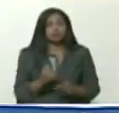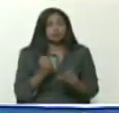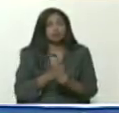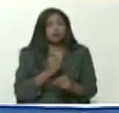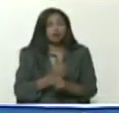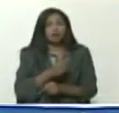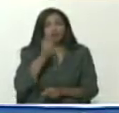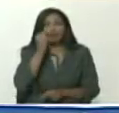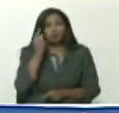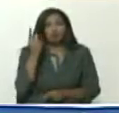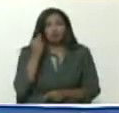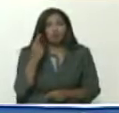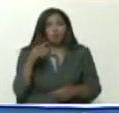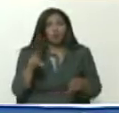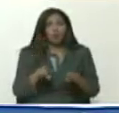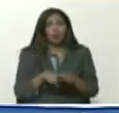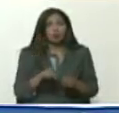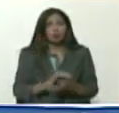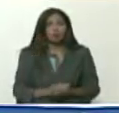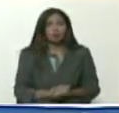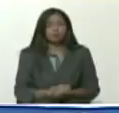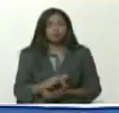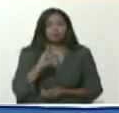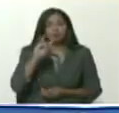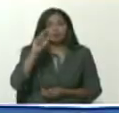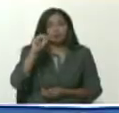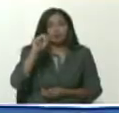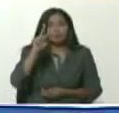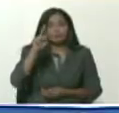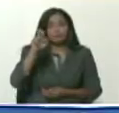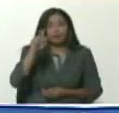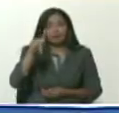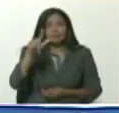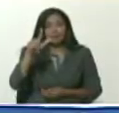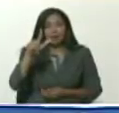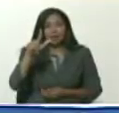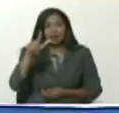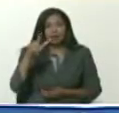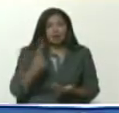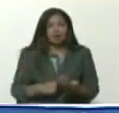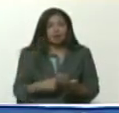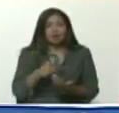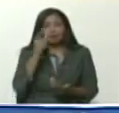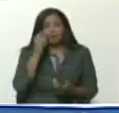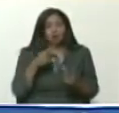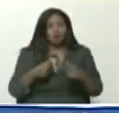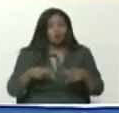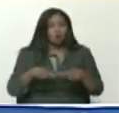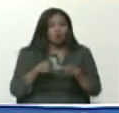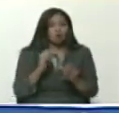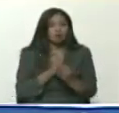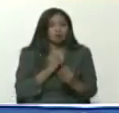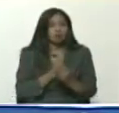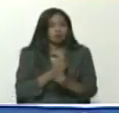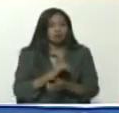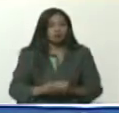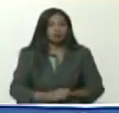trabajadores, trabajadoras de INVEPAL, hermanos de la clase obrera, hermanas de la clase